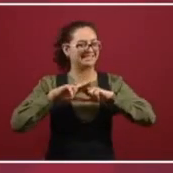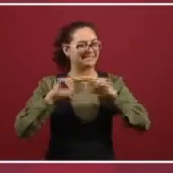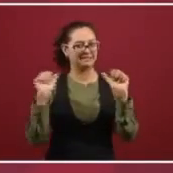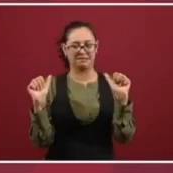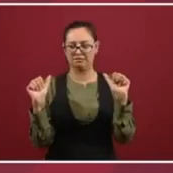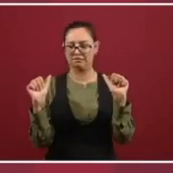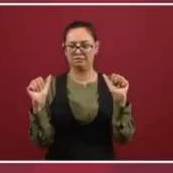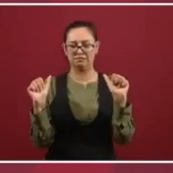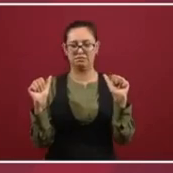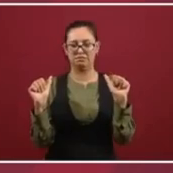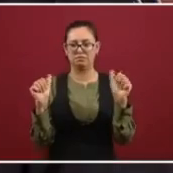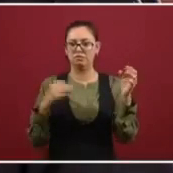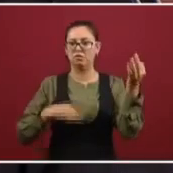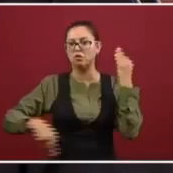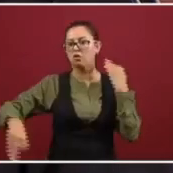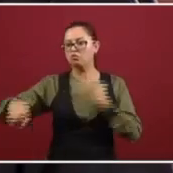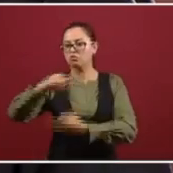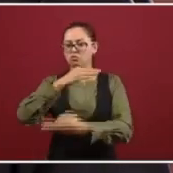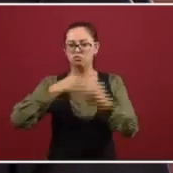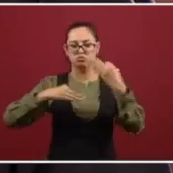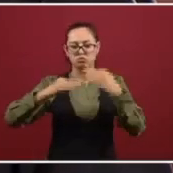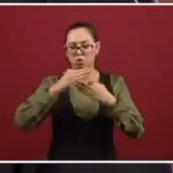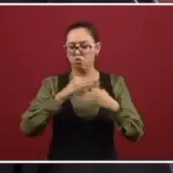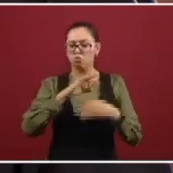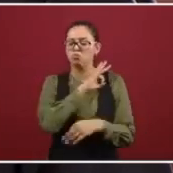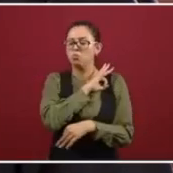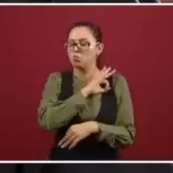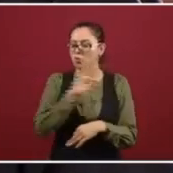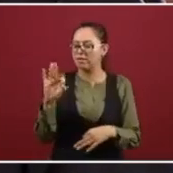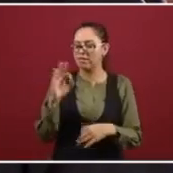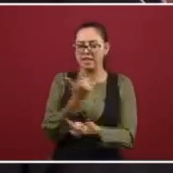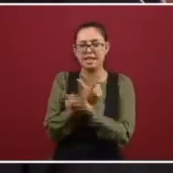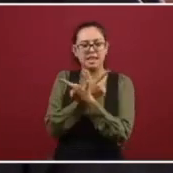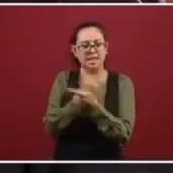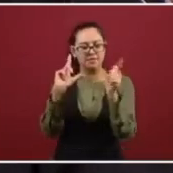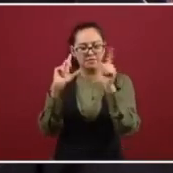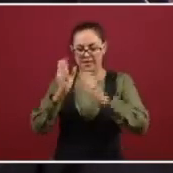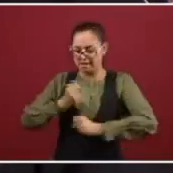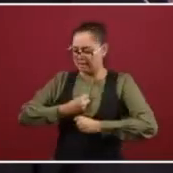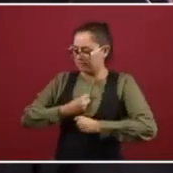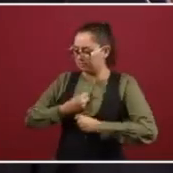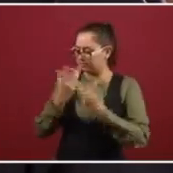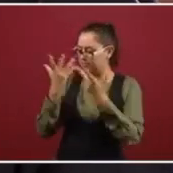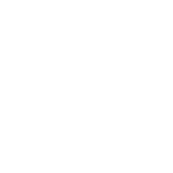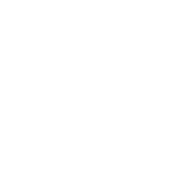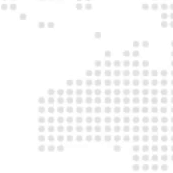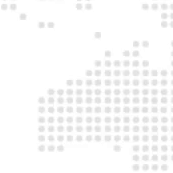fortalecimiento del sector salud. Con información de Susana Cerezo, Notimex.